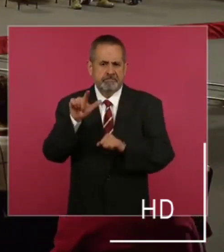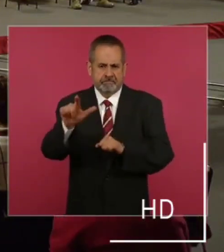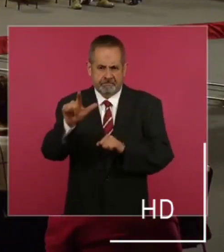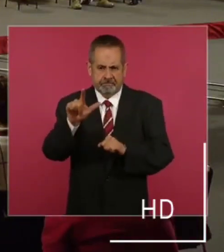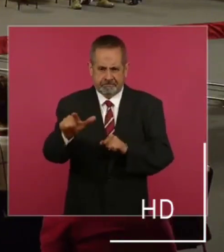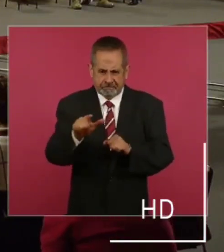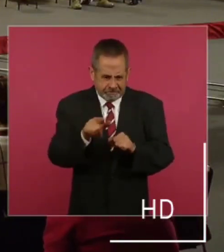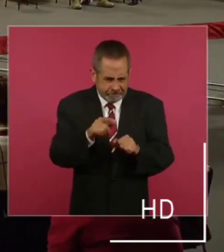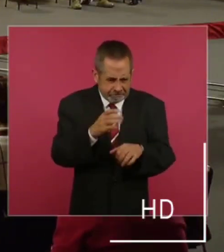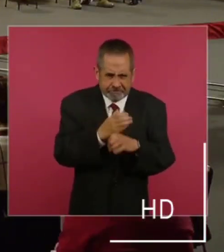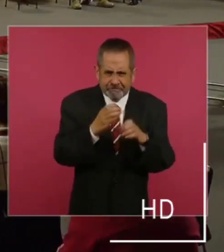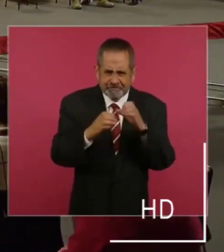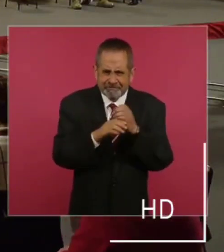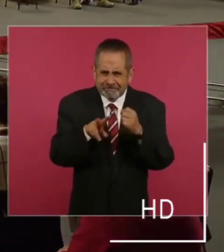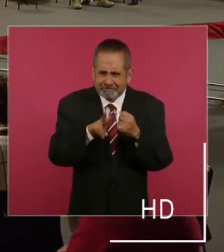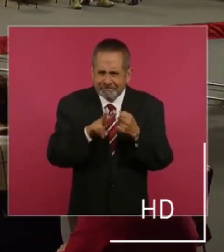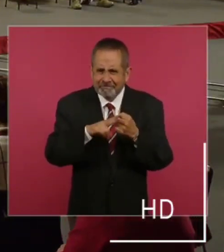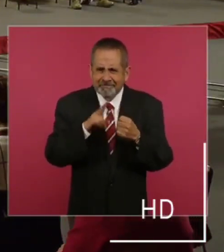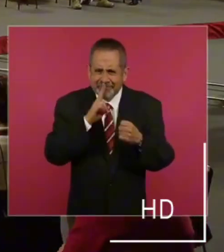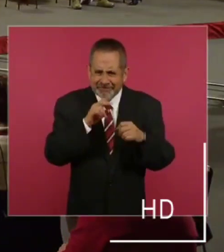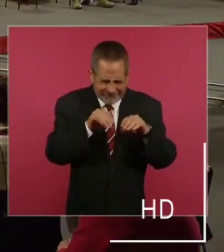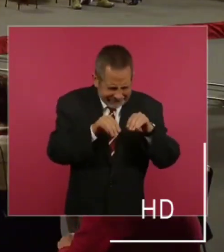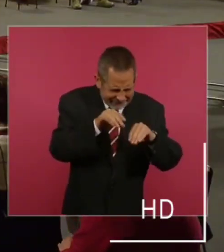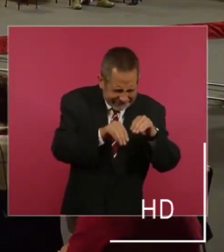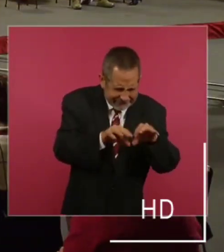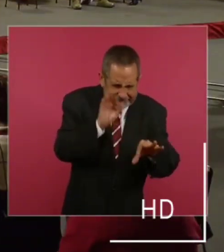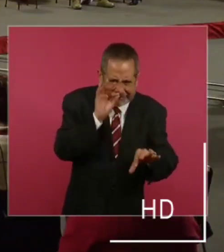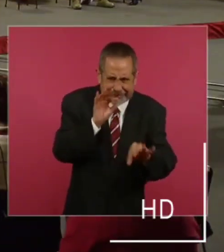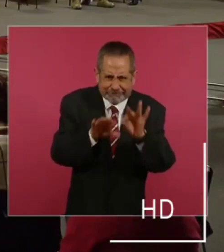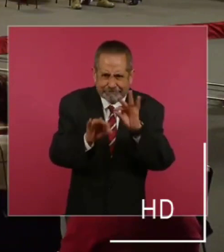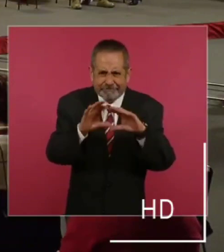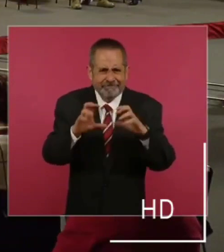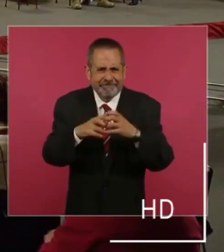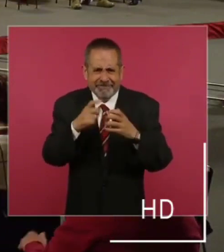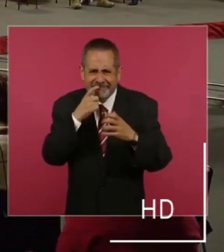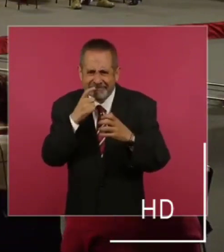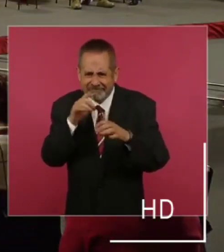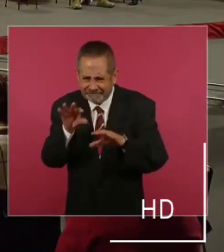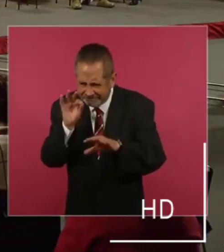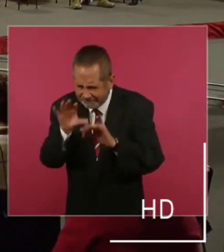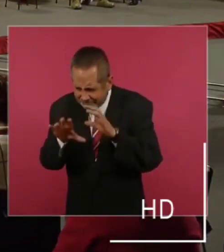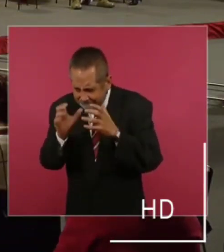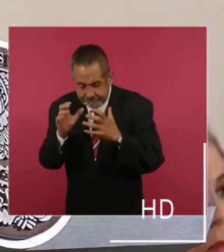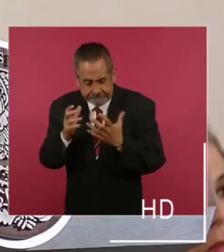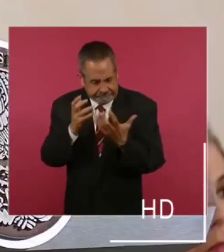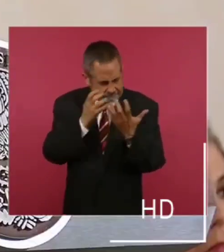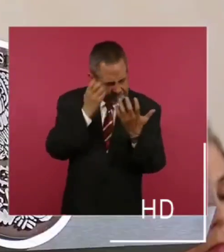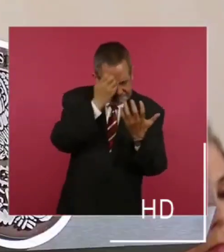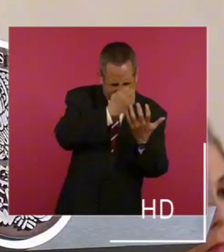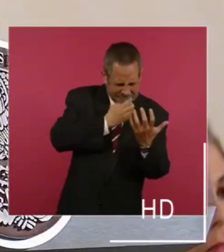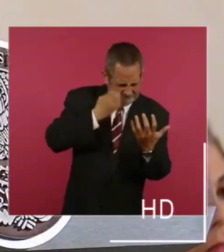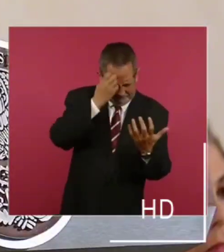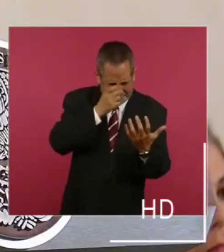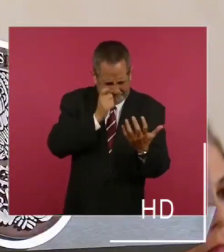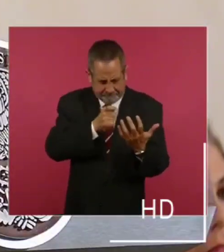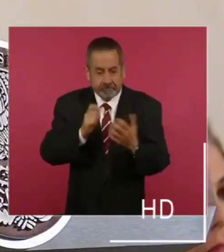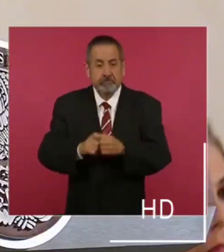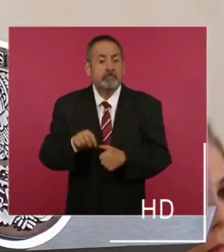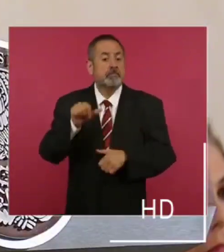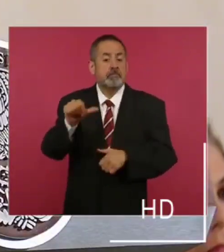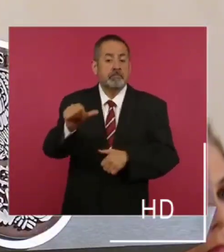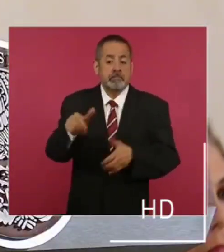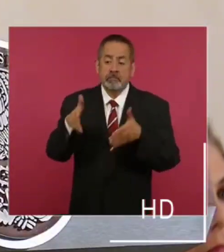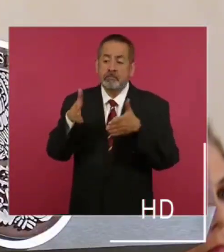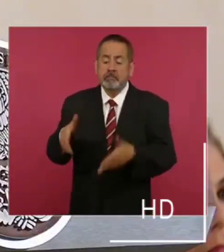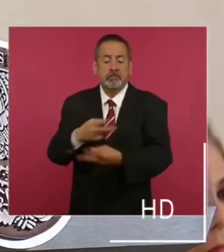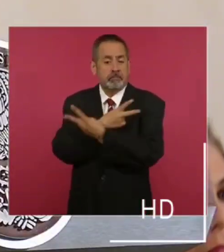42.617 fragmentos de cerámica que están en procesos de análisis y de interpretación, 16 enterramientos